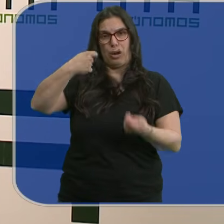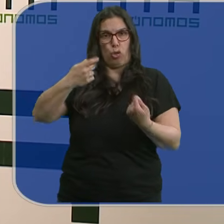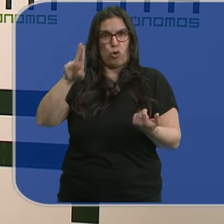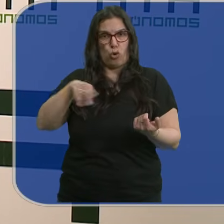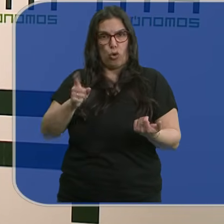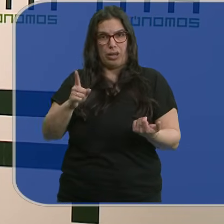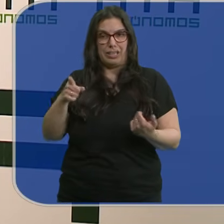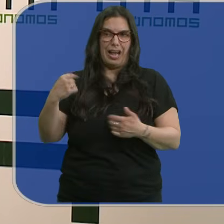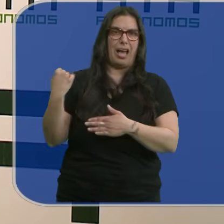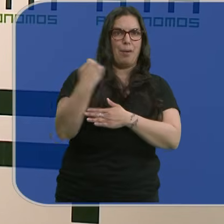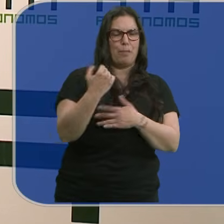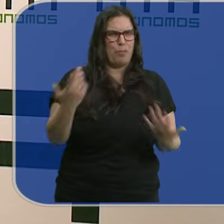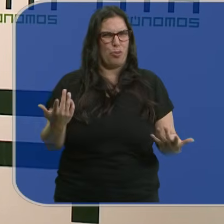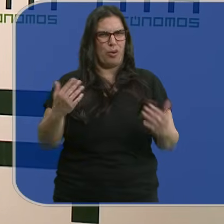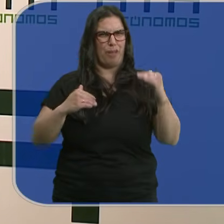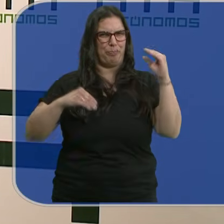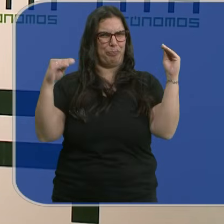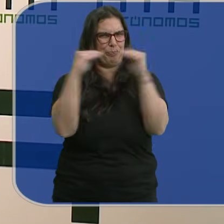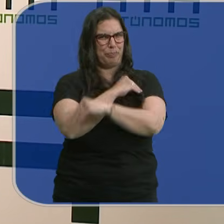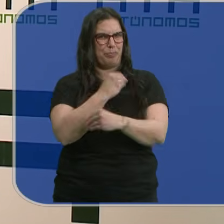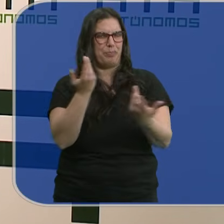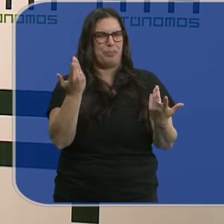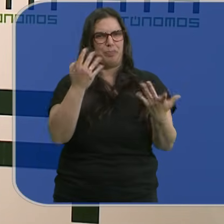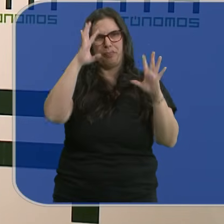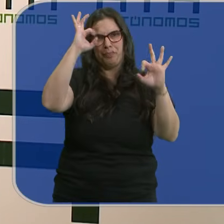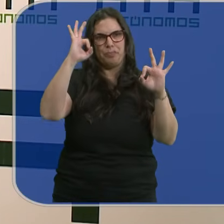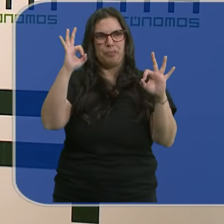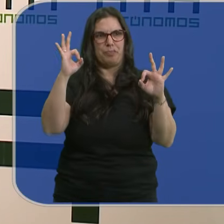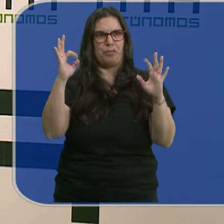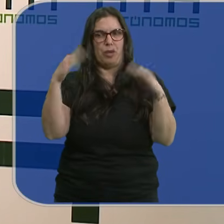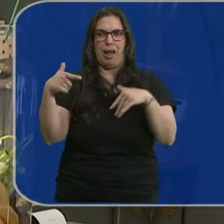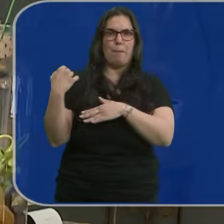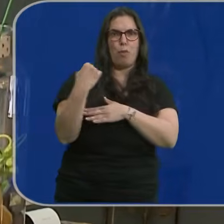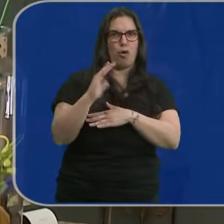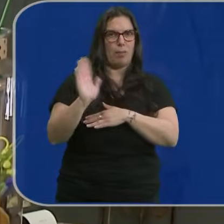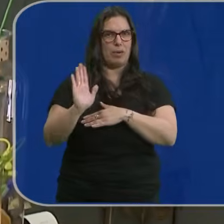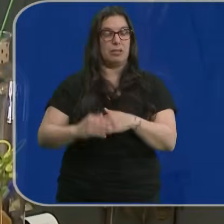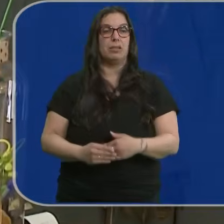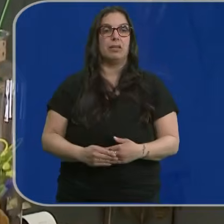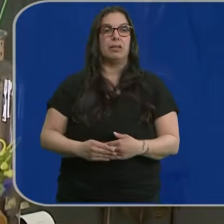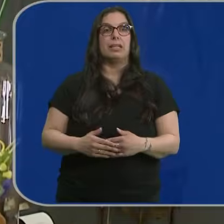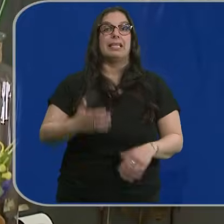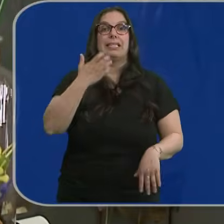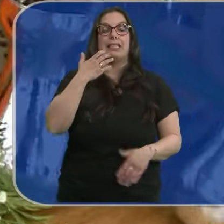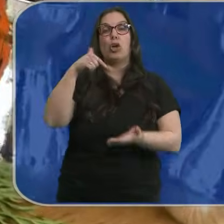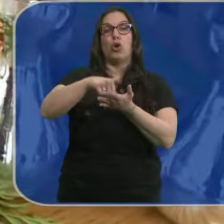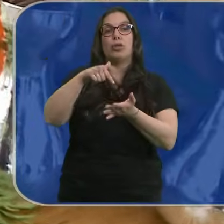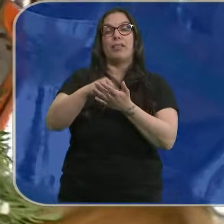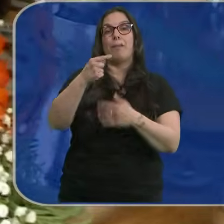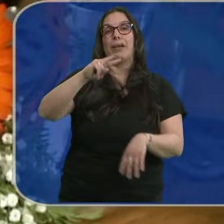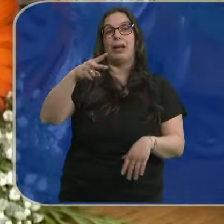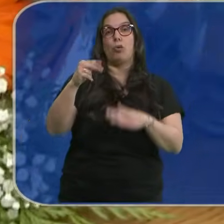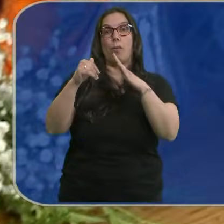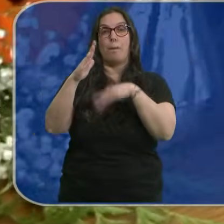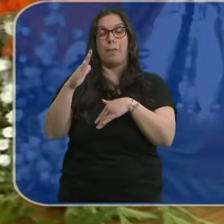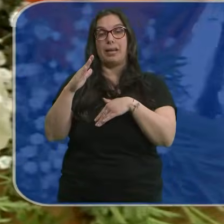sino el que está apoyando a esa actividad principal y a ese autónomo titular. El aumento será menor si se cotiza por encima de los 1.000